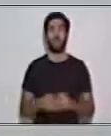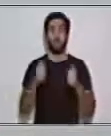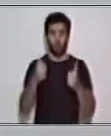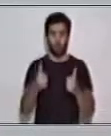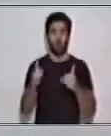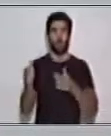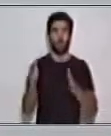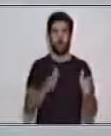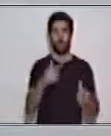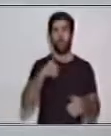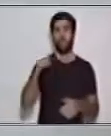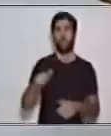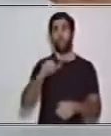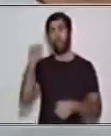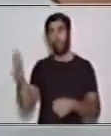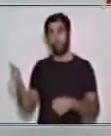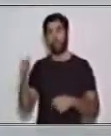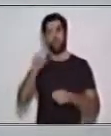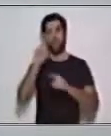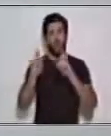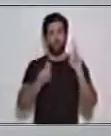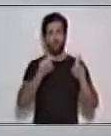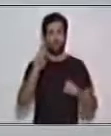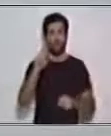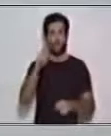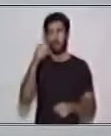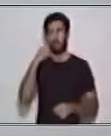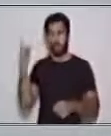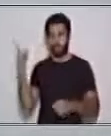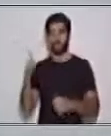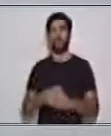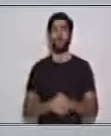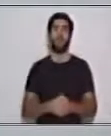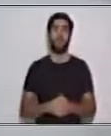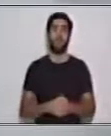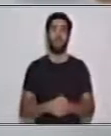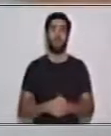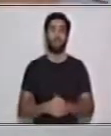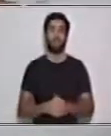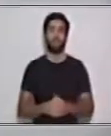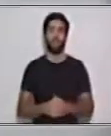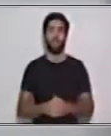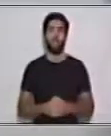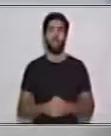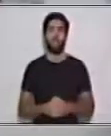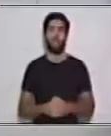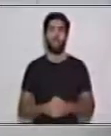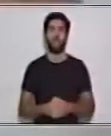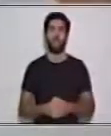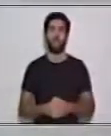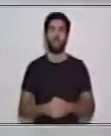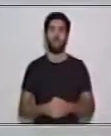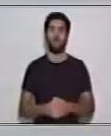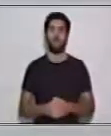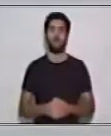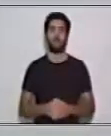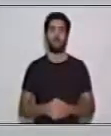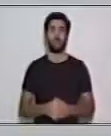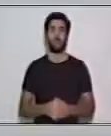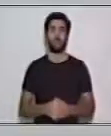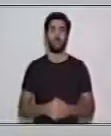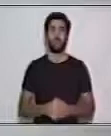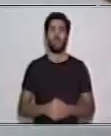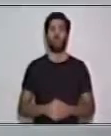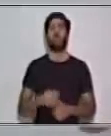Bien, voy a hacer otra pregunta y tú vas a responder también en voz alta en casa.